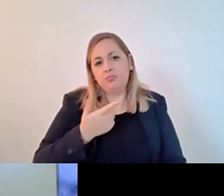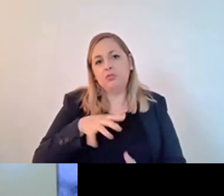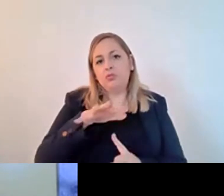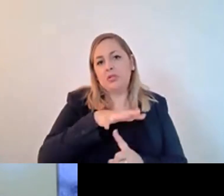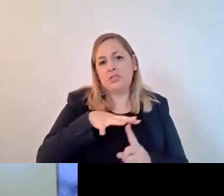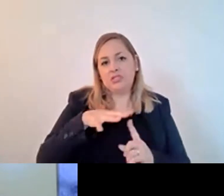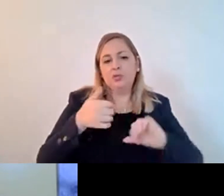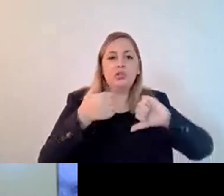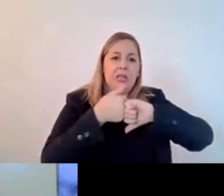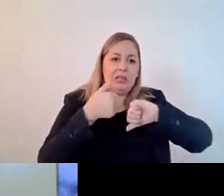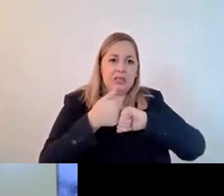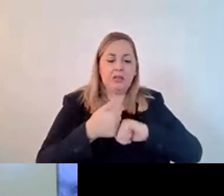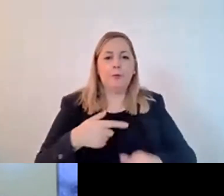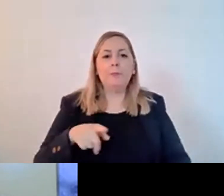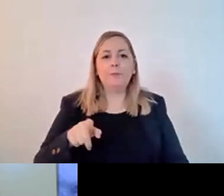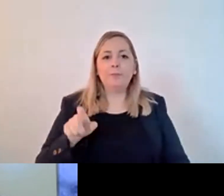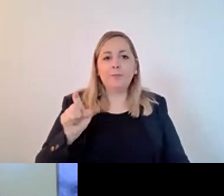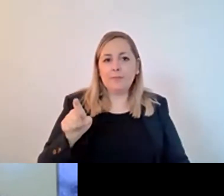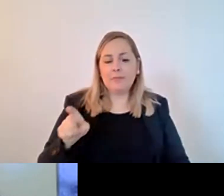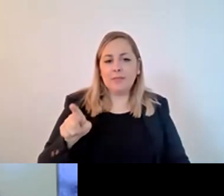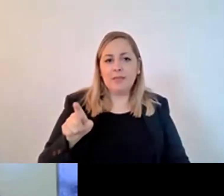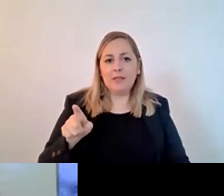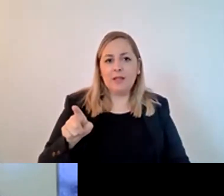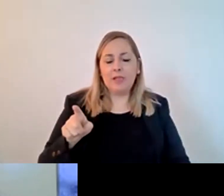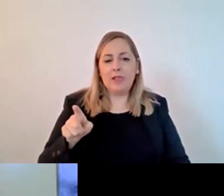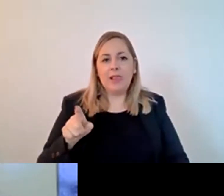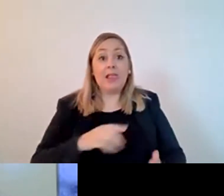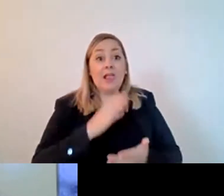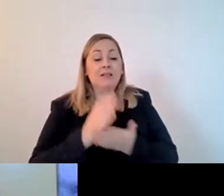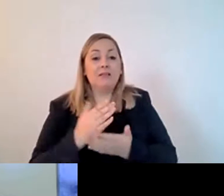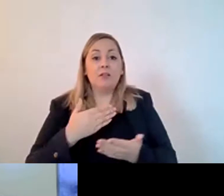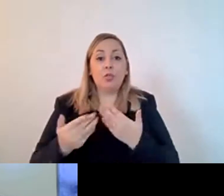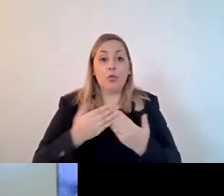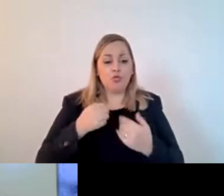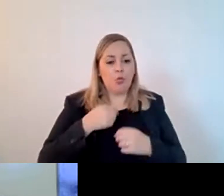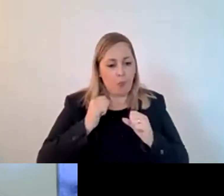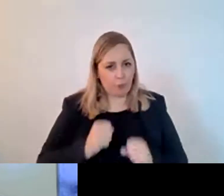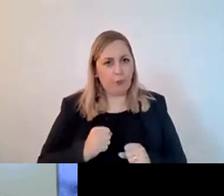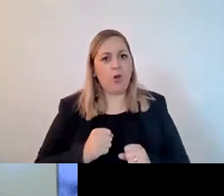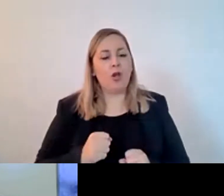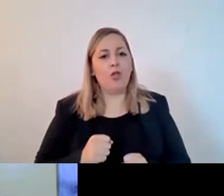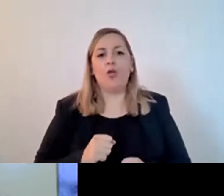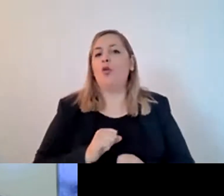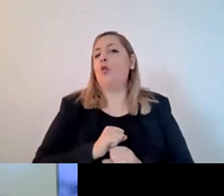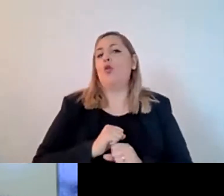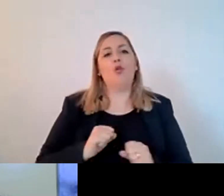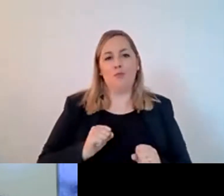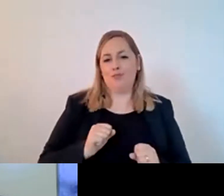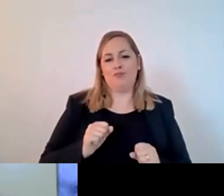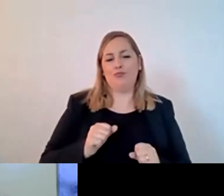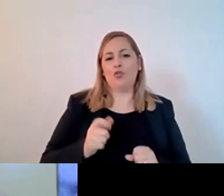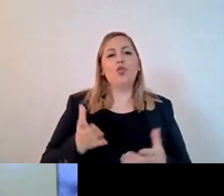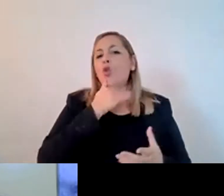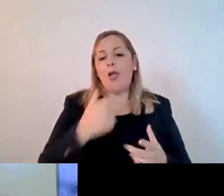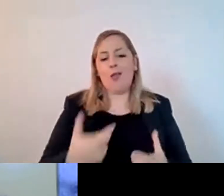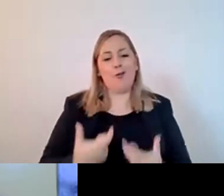de género. Entonces, ese tacto para decir hasta dónde puedo y hasta dónde no puedo, no lo tienen estos jóvenes,